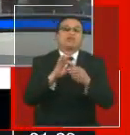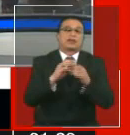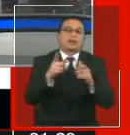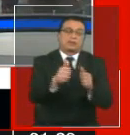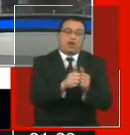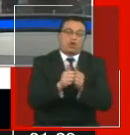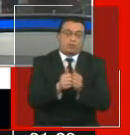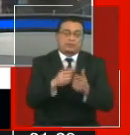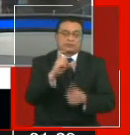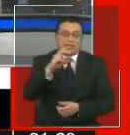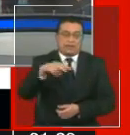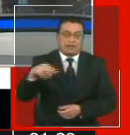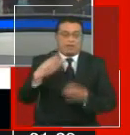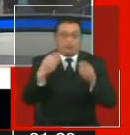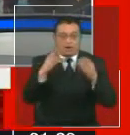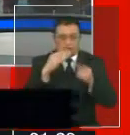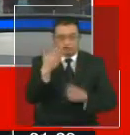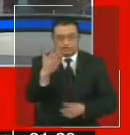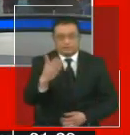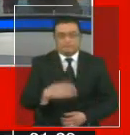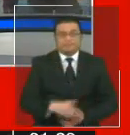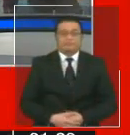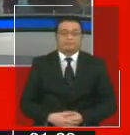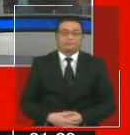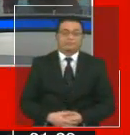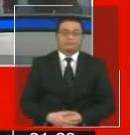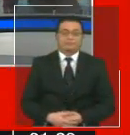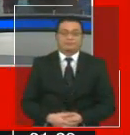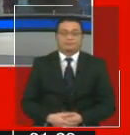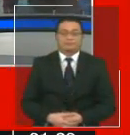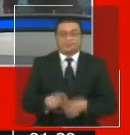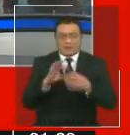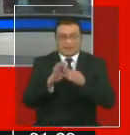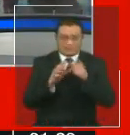acompañarnos en CNN Prime. Que tenga muy buenas noches. Muchísimas gracias a ustedes. Buenas noches.